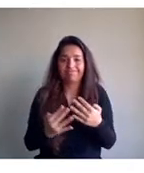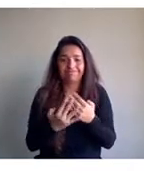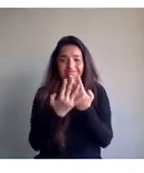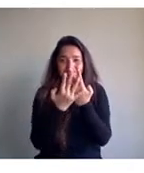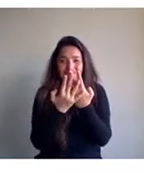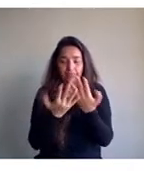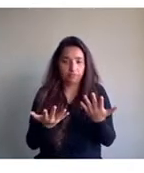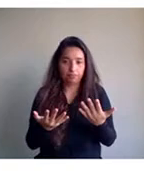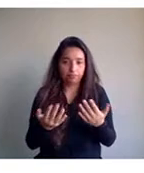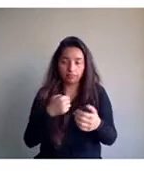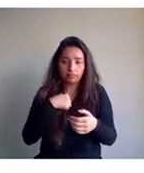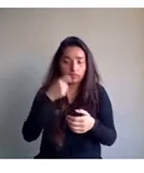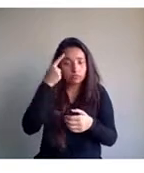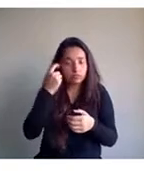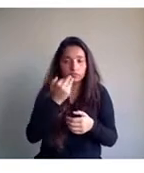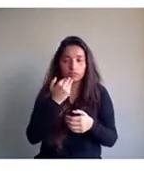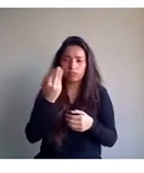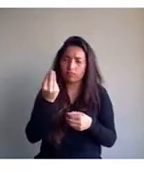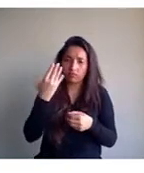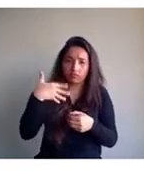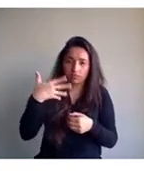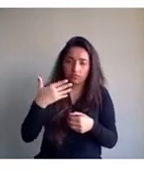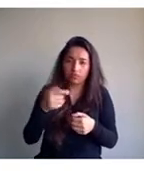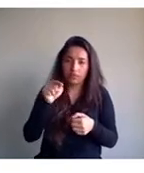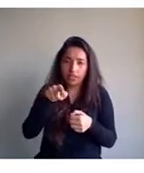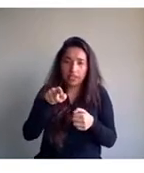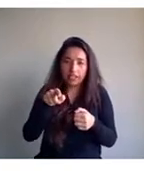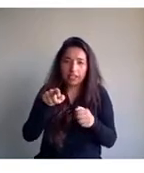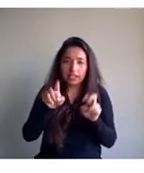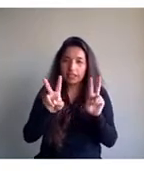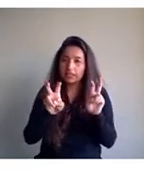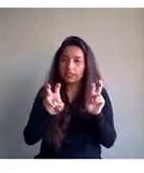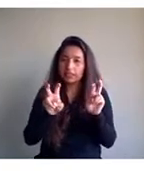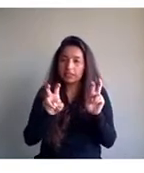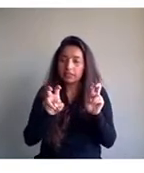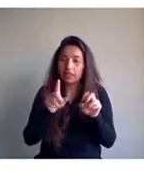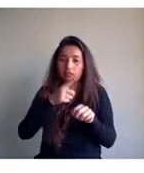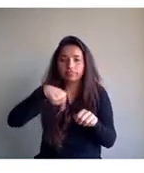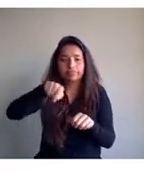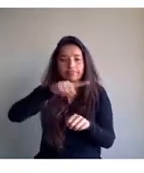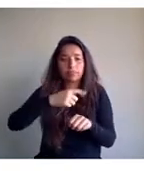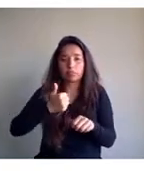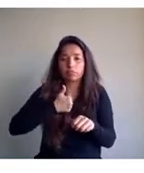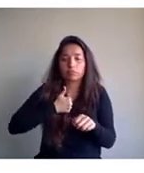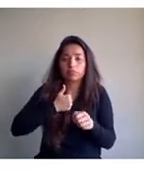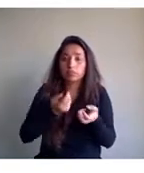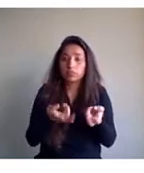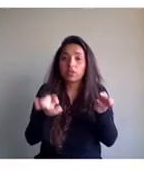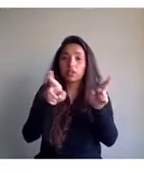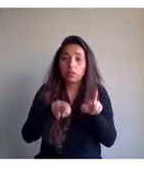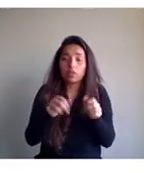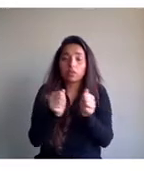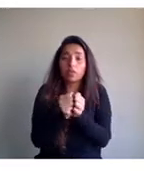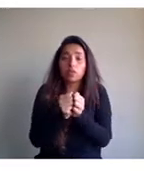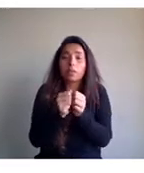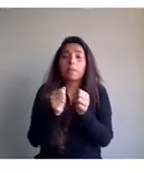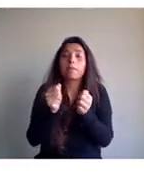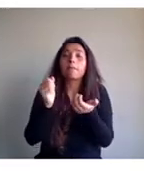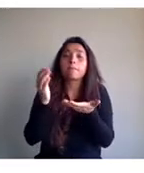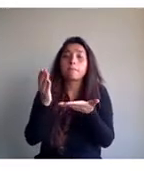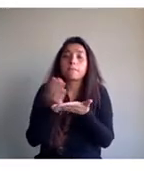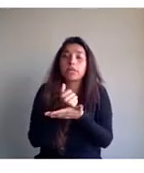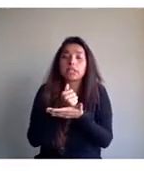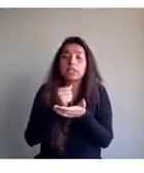importante es que en ese campo estamos cumpliendo de nuevo con unas metas que son globales que son naciones unidas